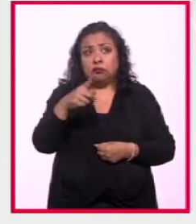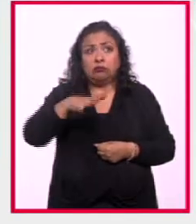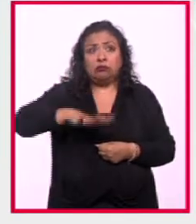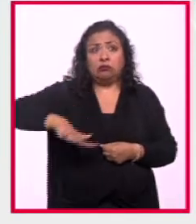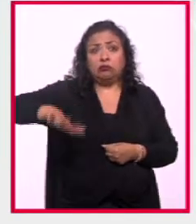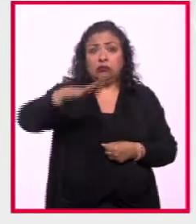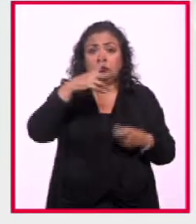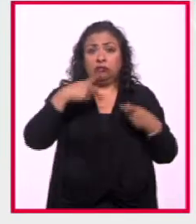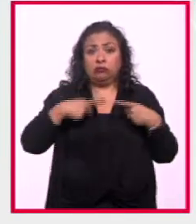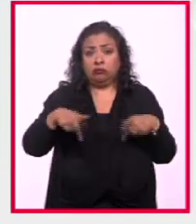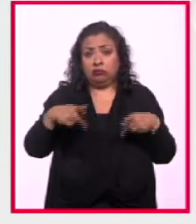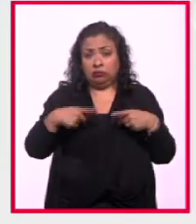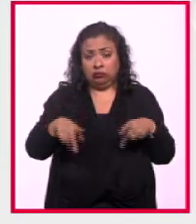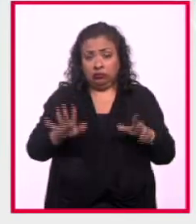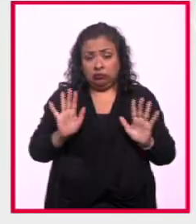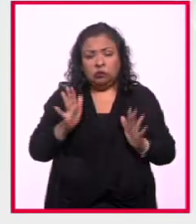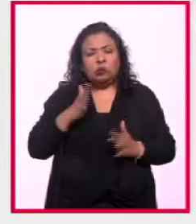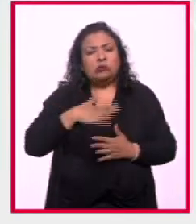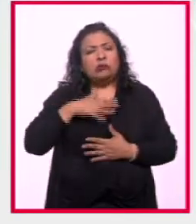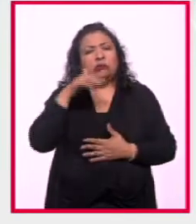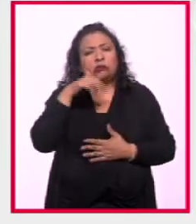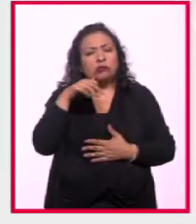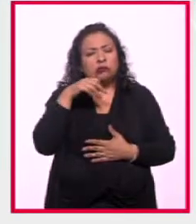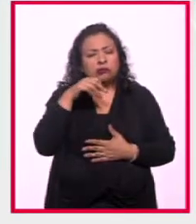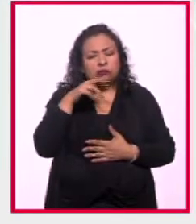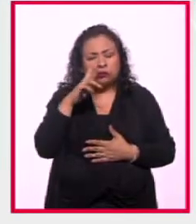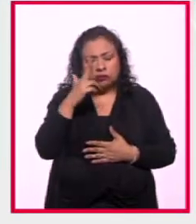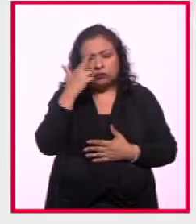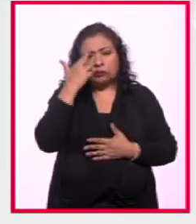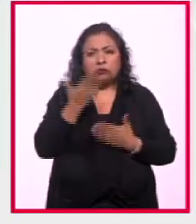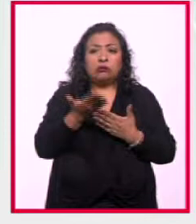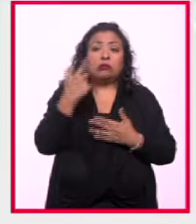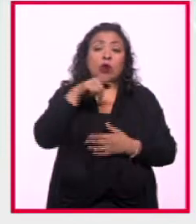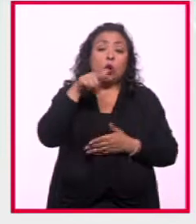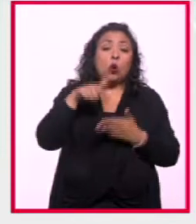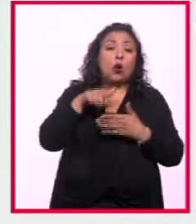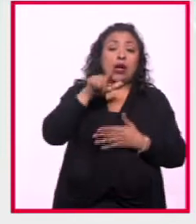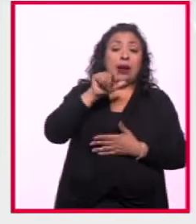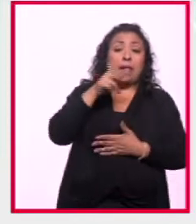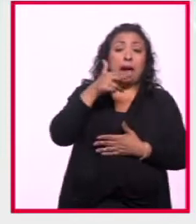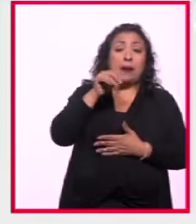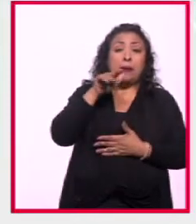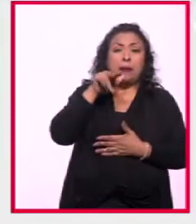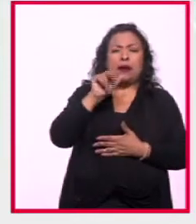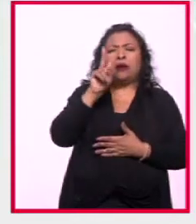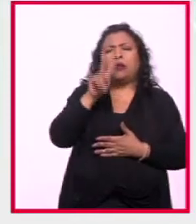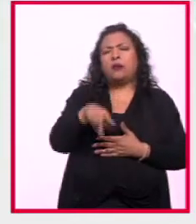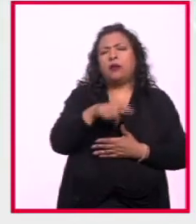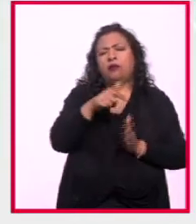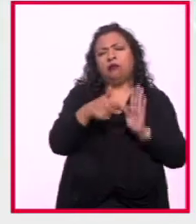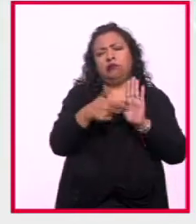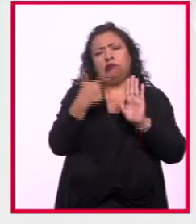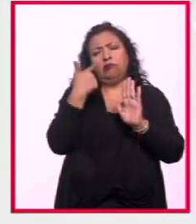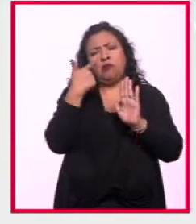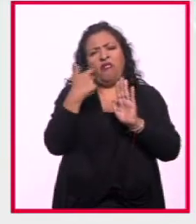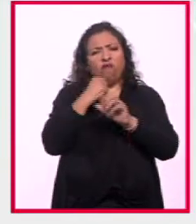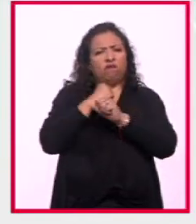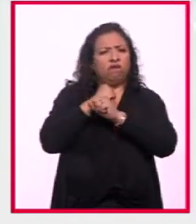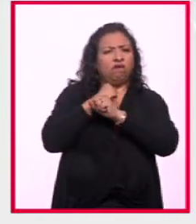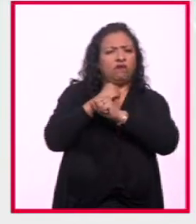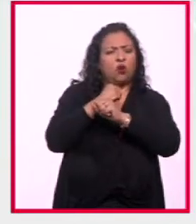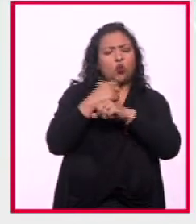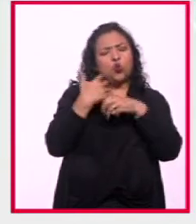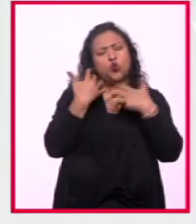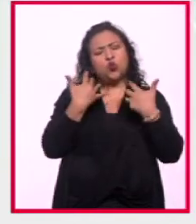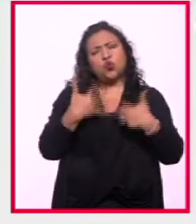población yo siempre volteó a ver la habana la habana es el mejor ejemplo de resistencia